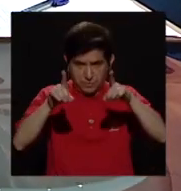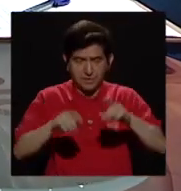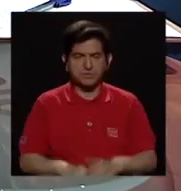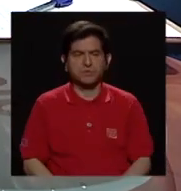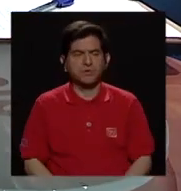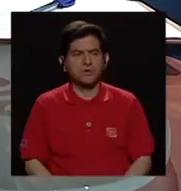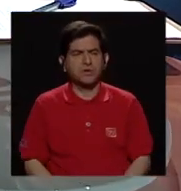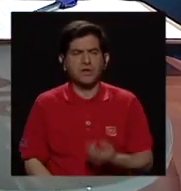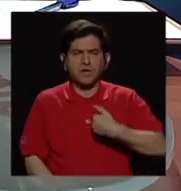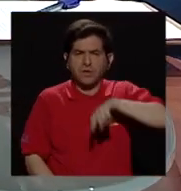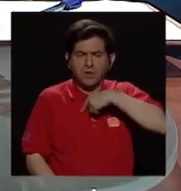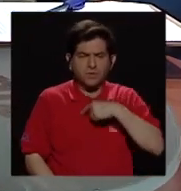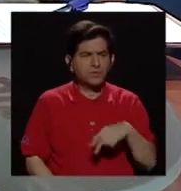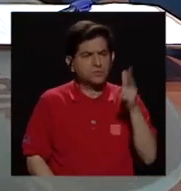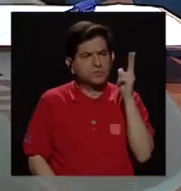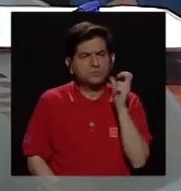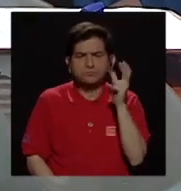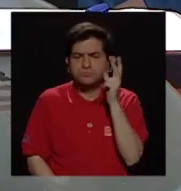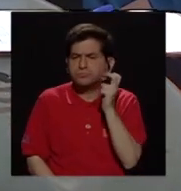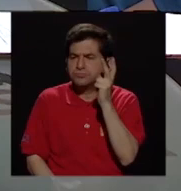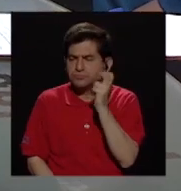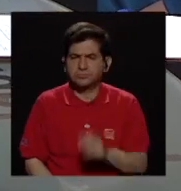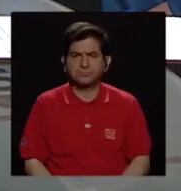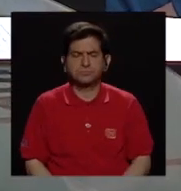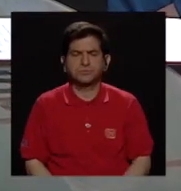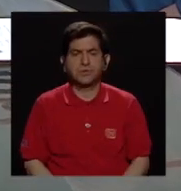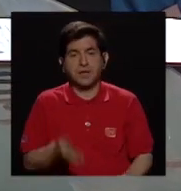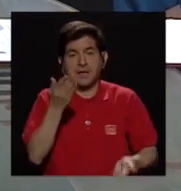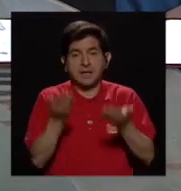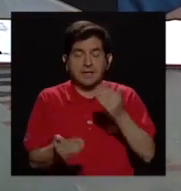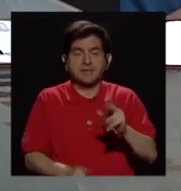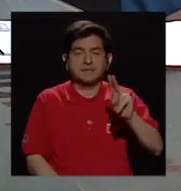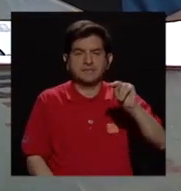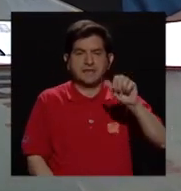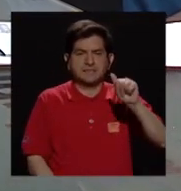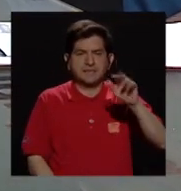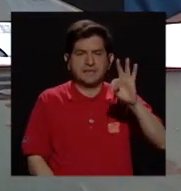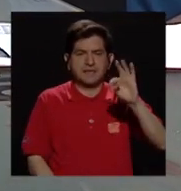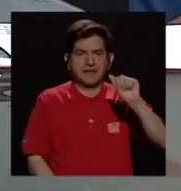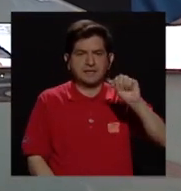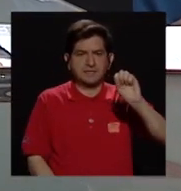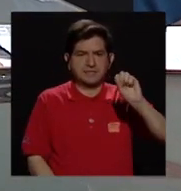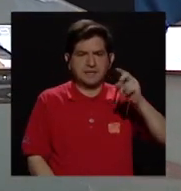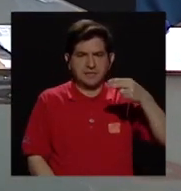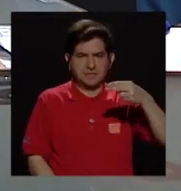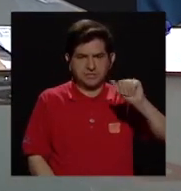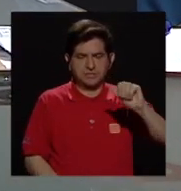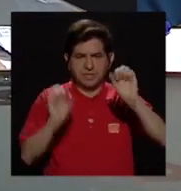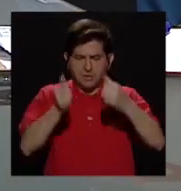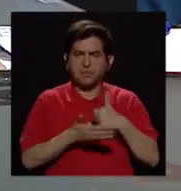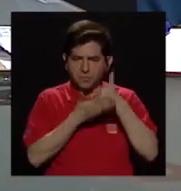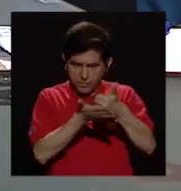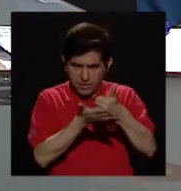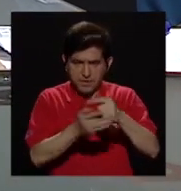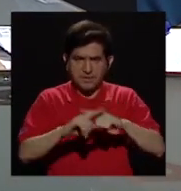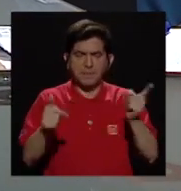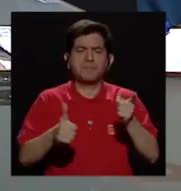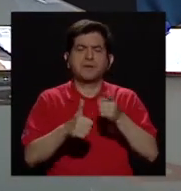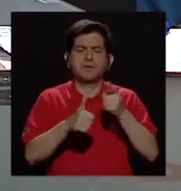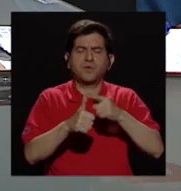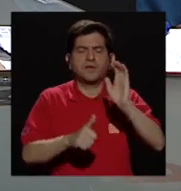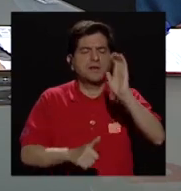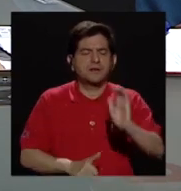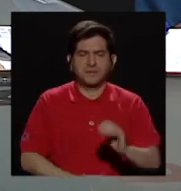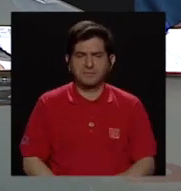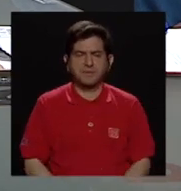la escucha que tenemos. Yo creo que Natasha nos puede aportar muchísimo más, uh-huh, pero lo que se habla es que en la primera infancia,